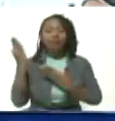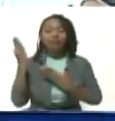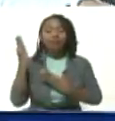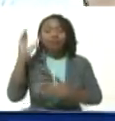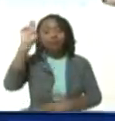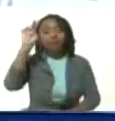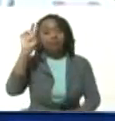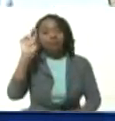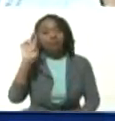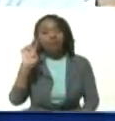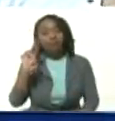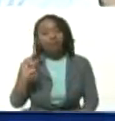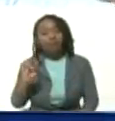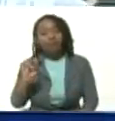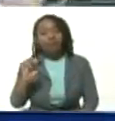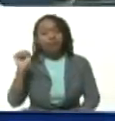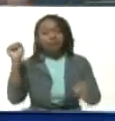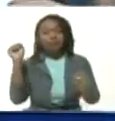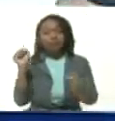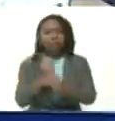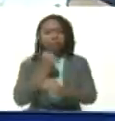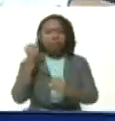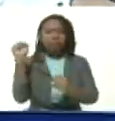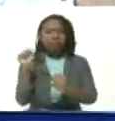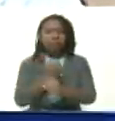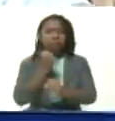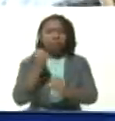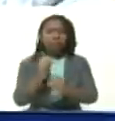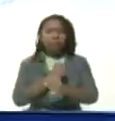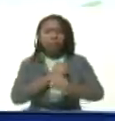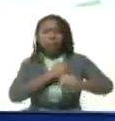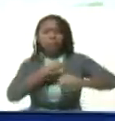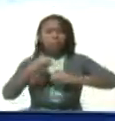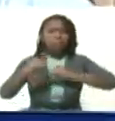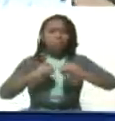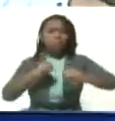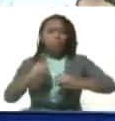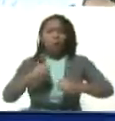diario trajinar, va octubre